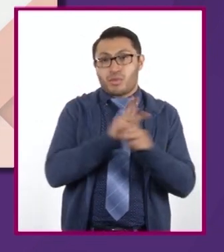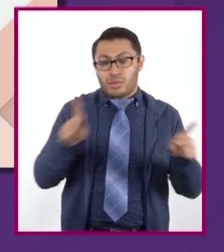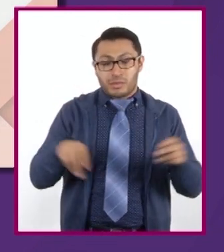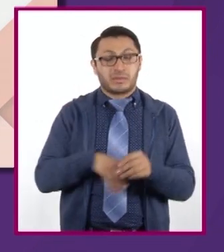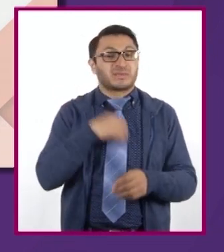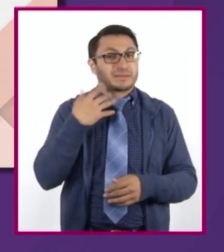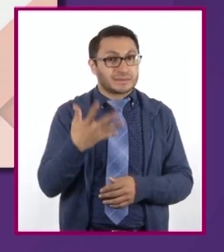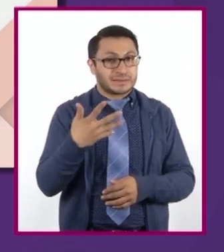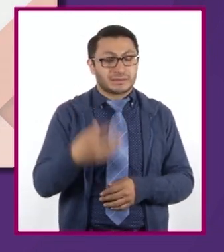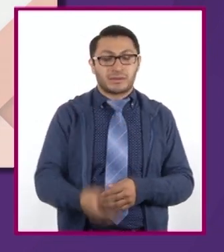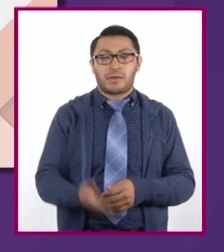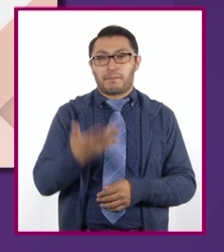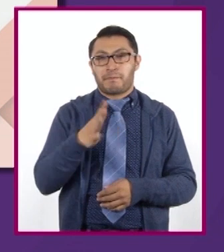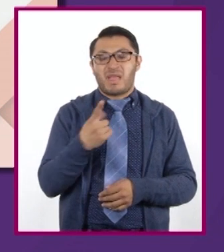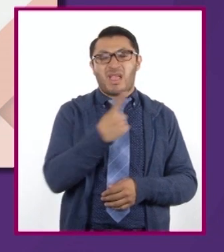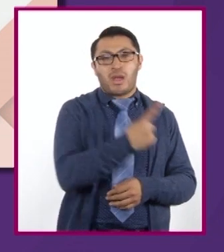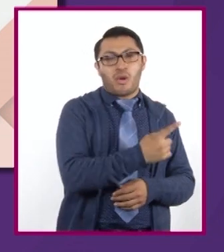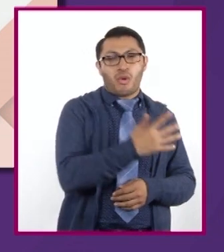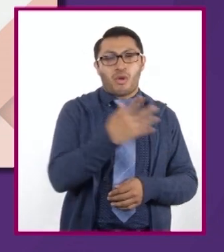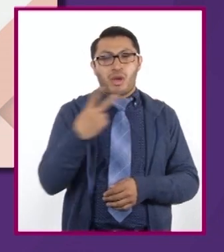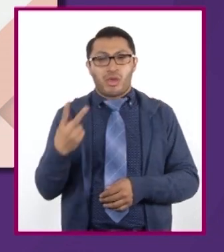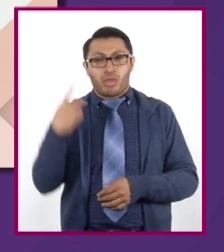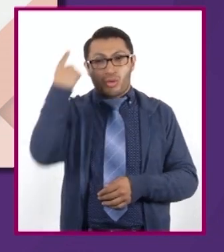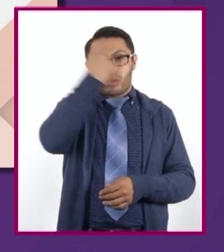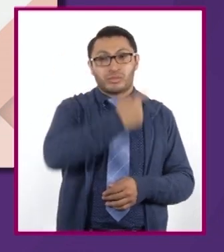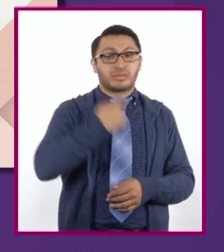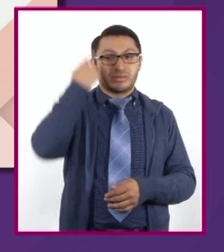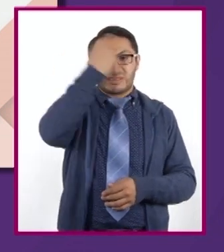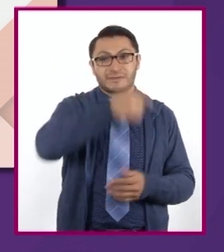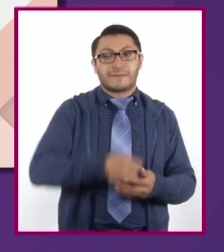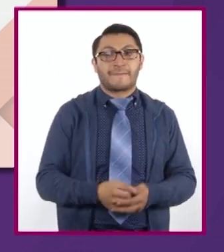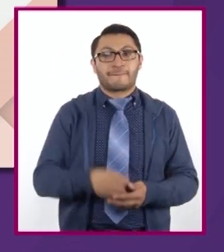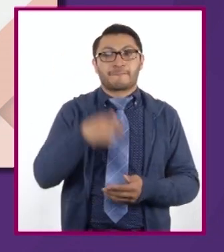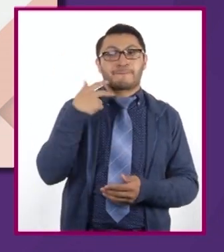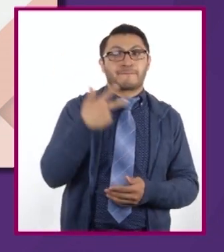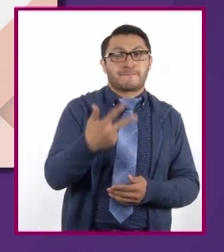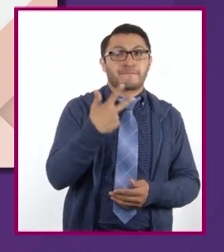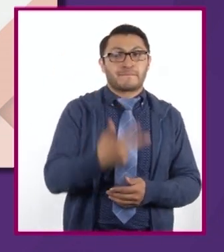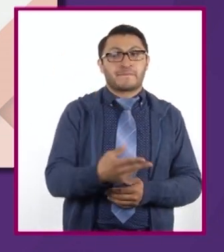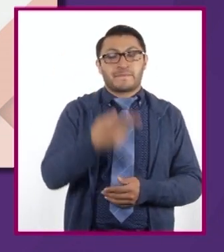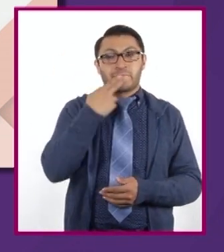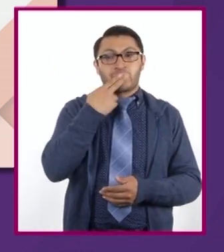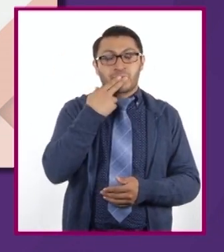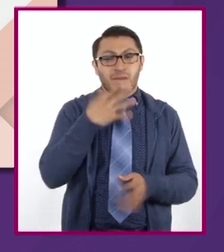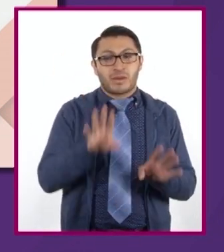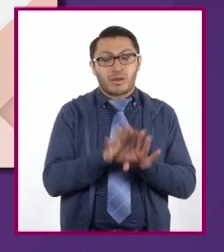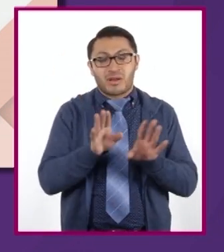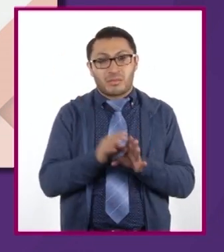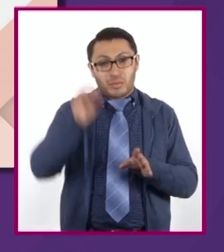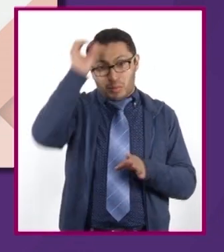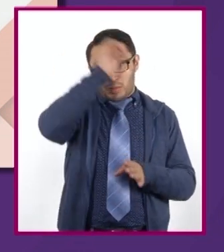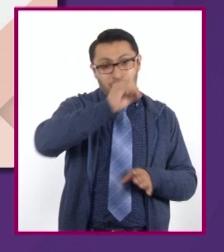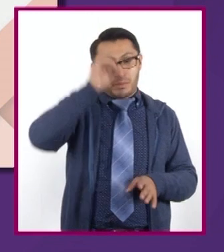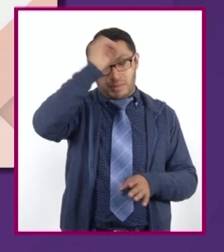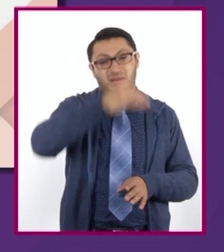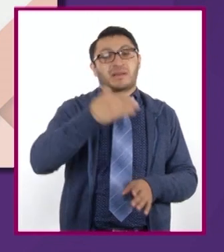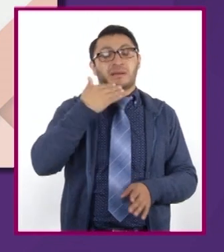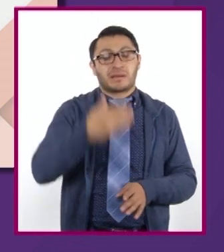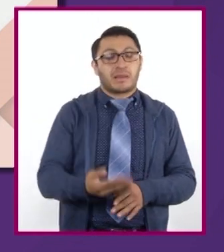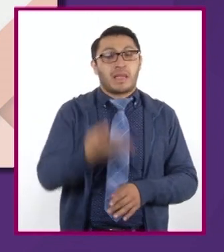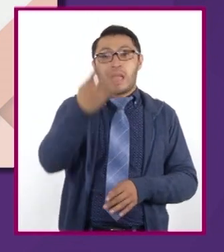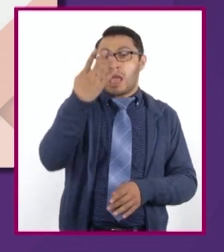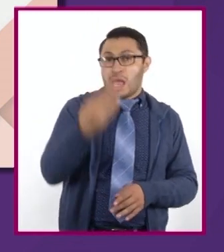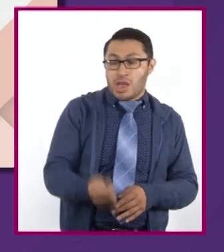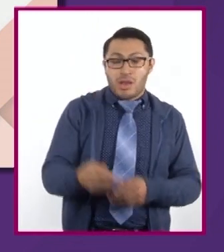5. Dura aproximadamente entre 1 y 2 horas. 8. Utilizan argumentos y opiniones.